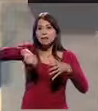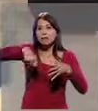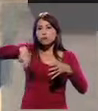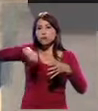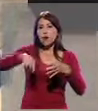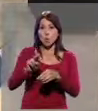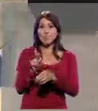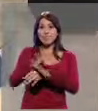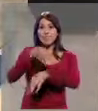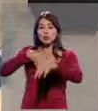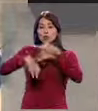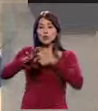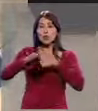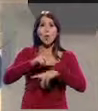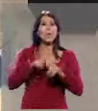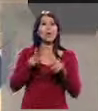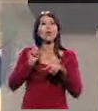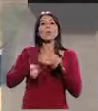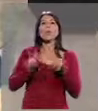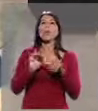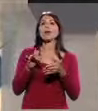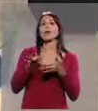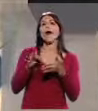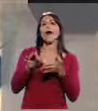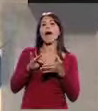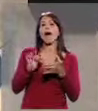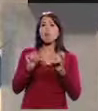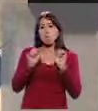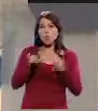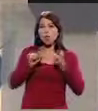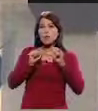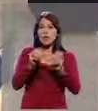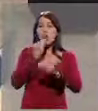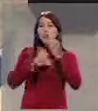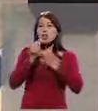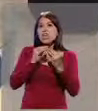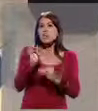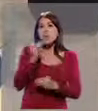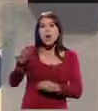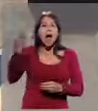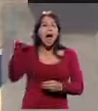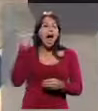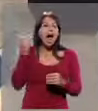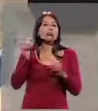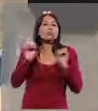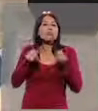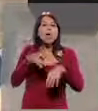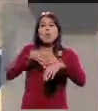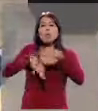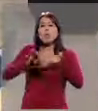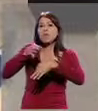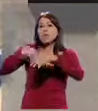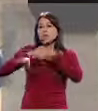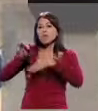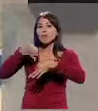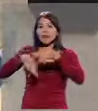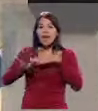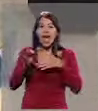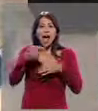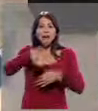no debe ser el pretexto para seguir comiendo como comía antes verdad con las gaseosas con repostería